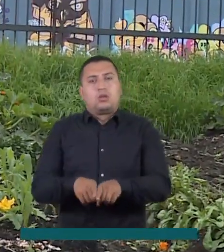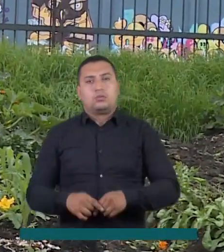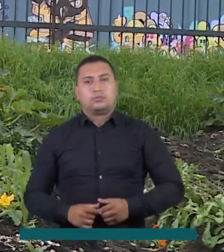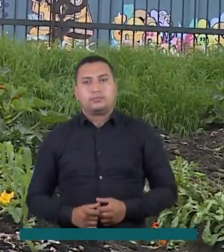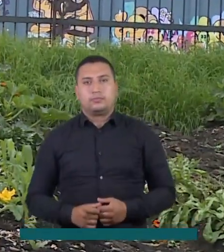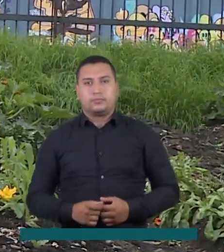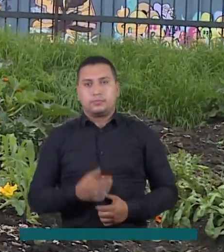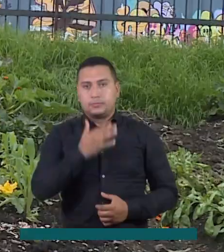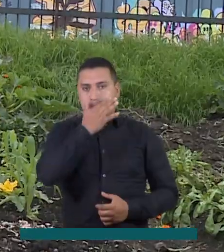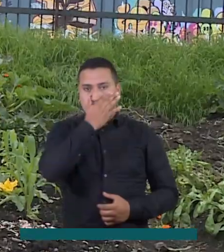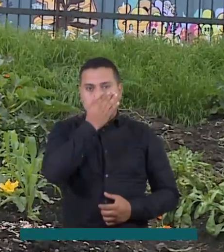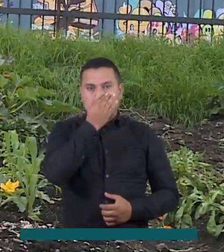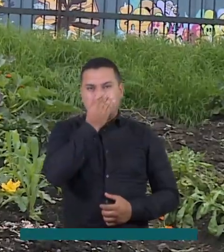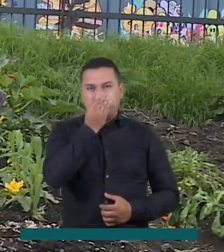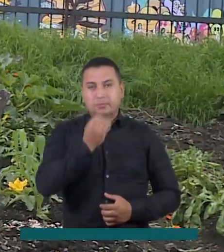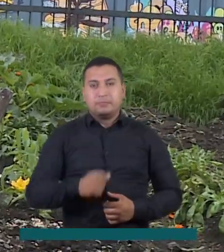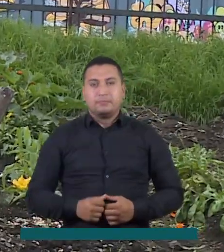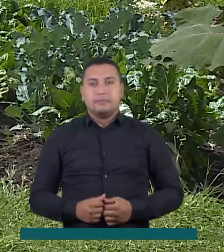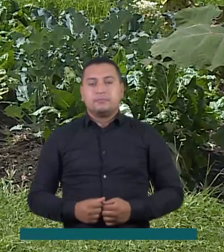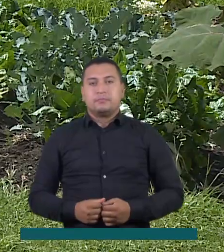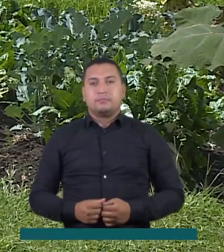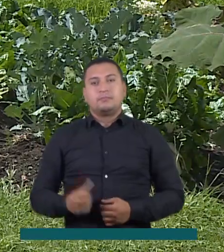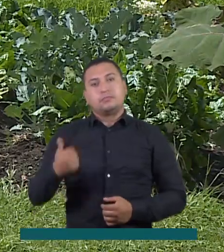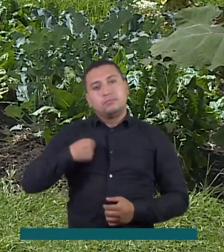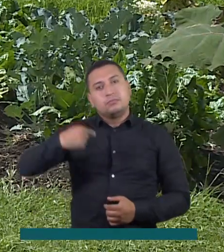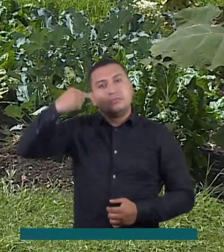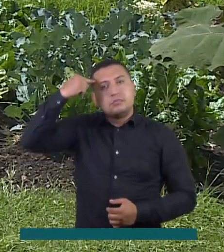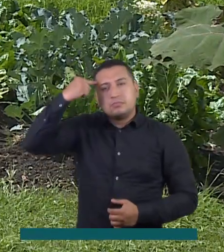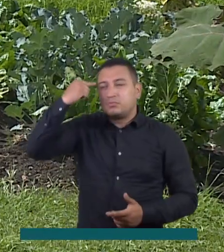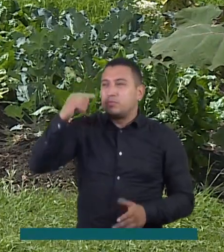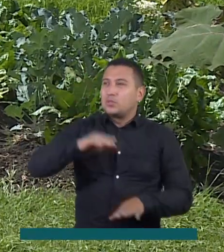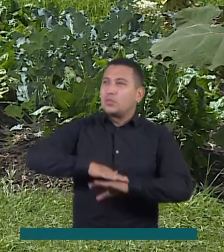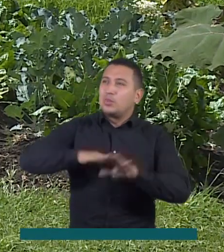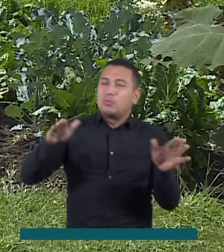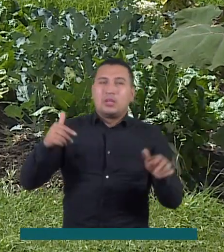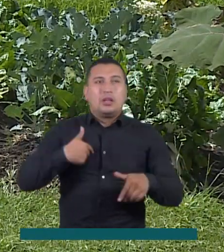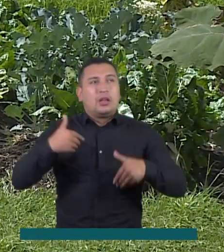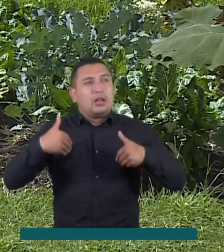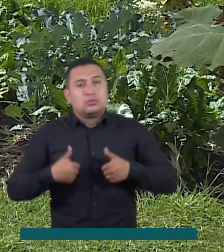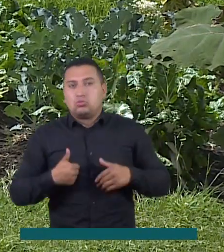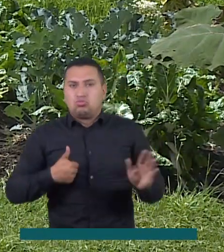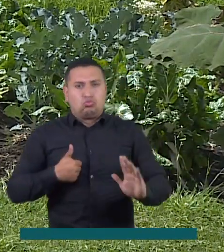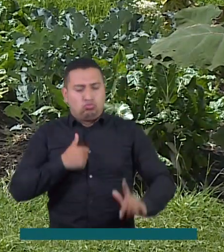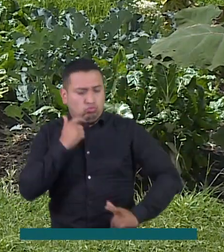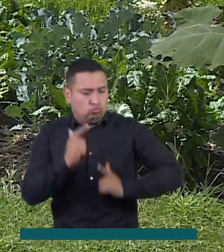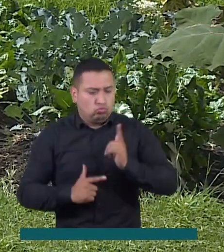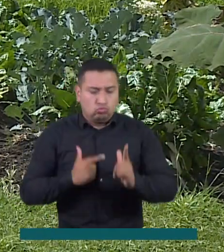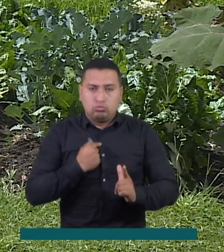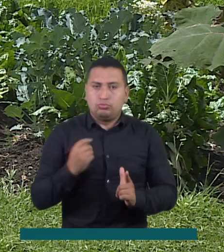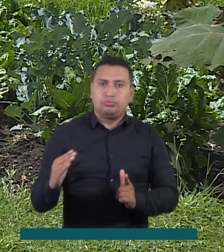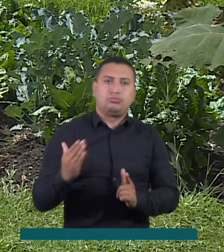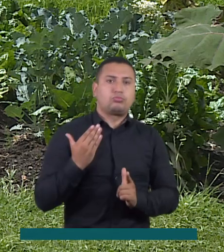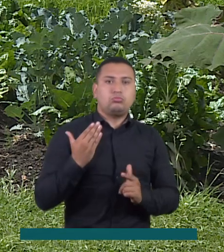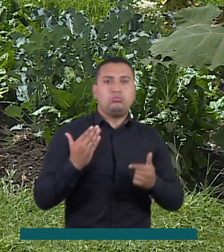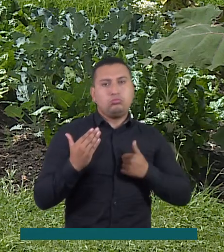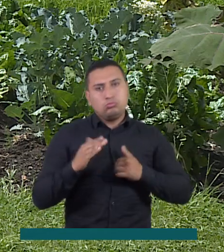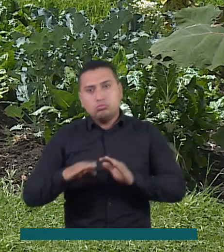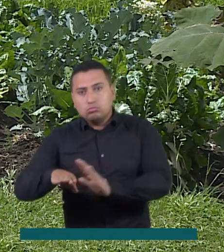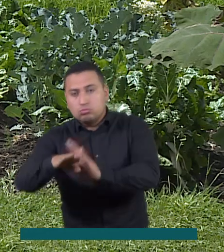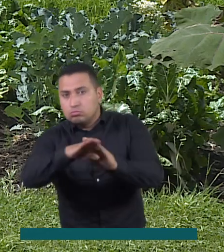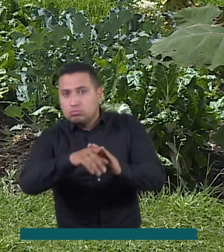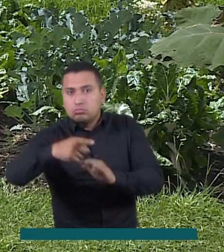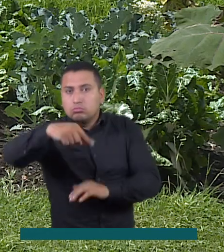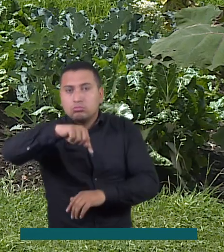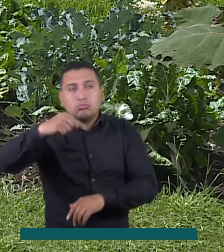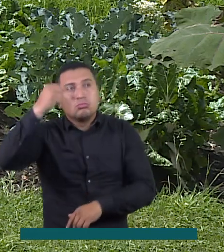Yo nunca me he rendido, siempre he luchado y ha sido una oportunidad muy grande. Yo le diría a todas que nunca he estado para empezar, cualquier